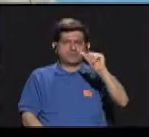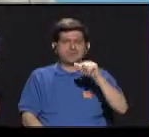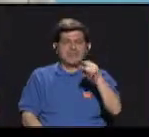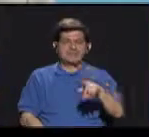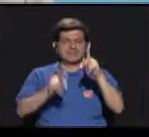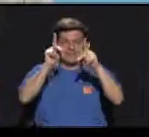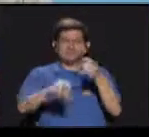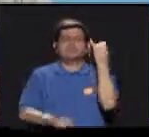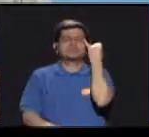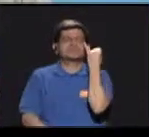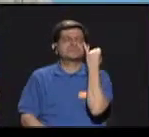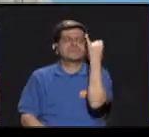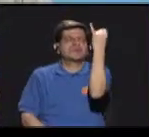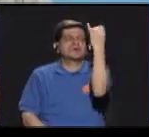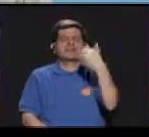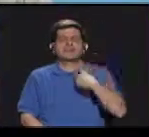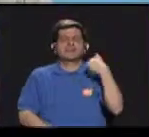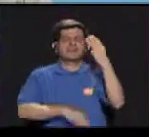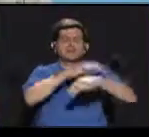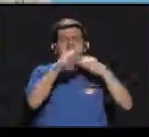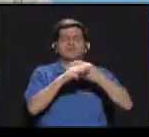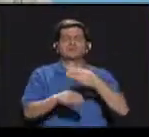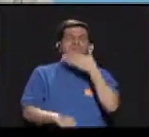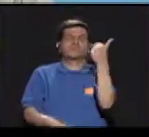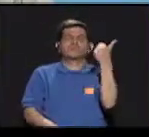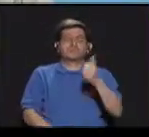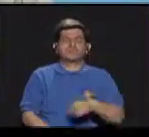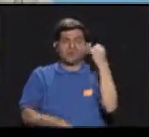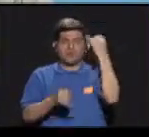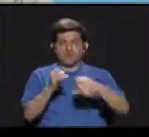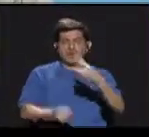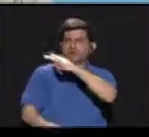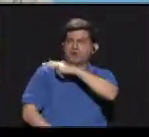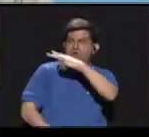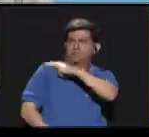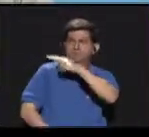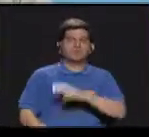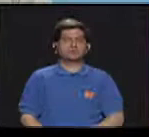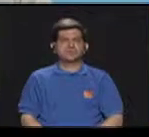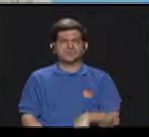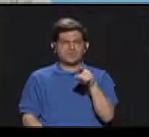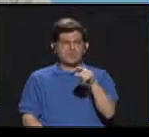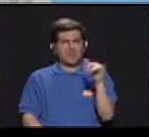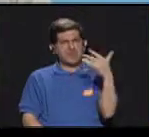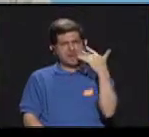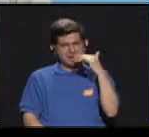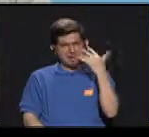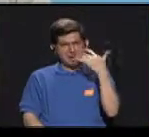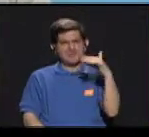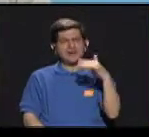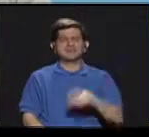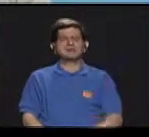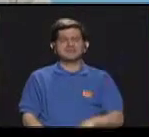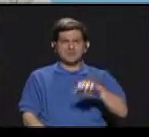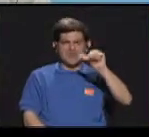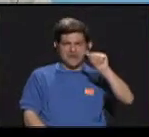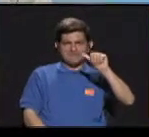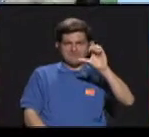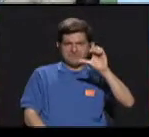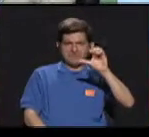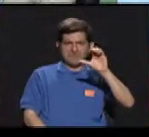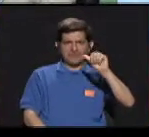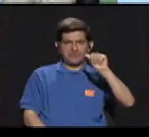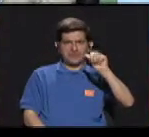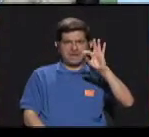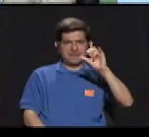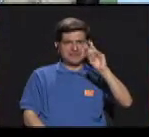idealista de un mundo mejor en El Último Comandante, era mucho de Alfredo Catania también. Yo